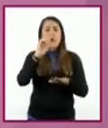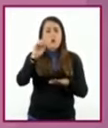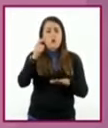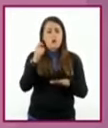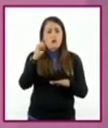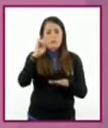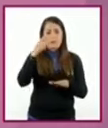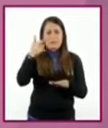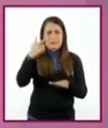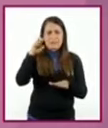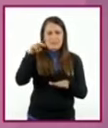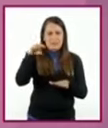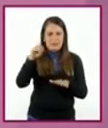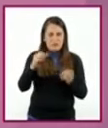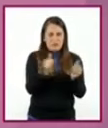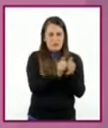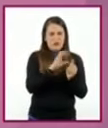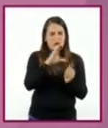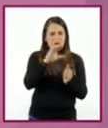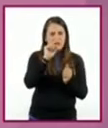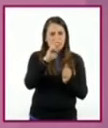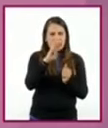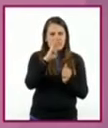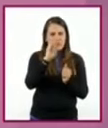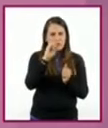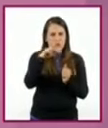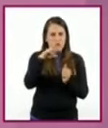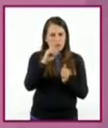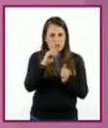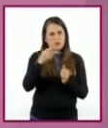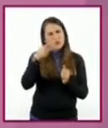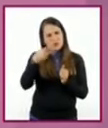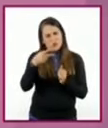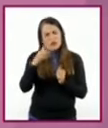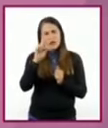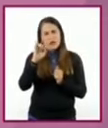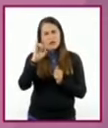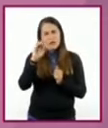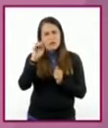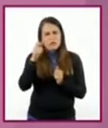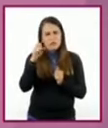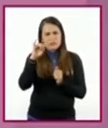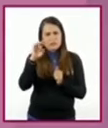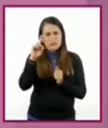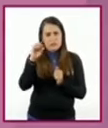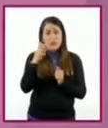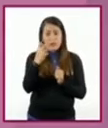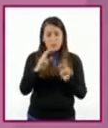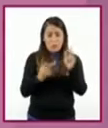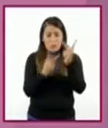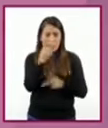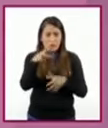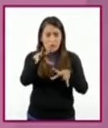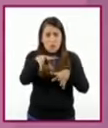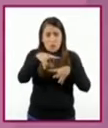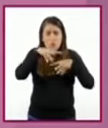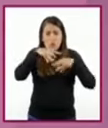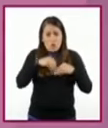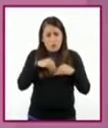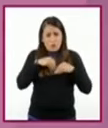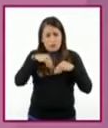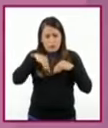y carbono se llama dióxido de carbono. Este compuesto es tomado por las plantas como materia prima para